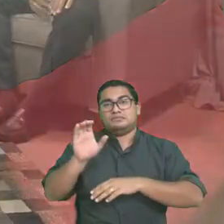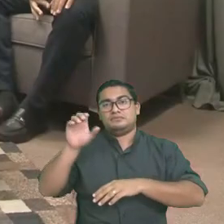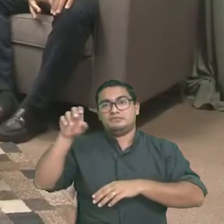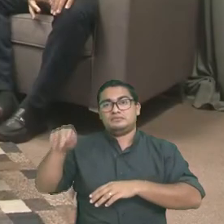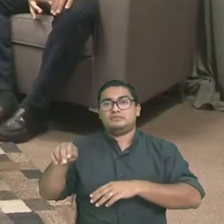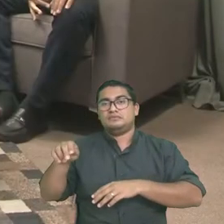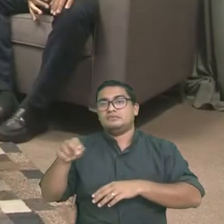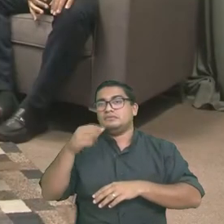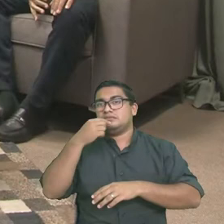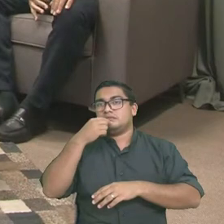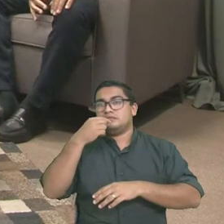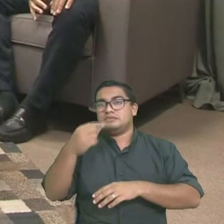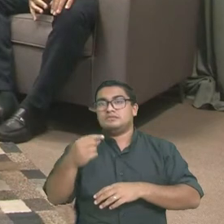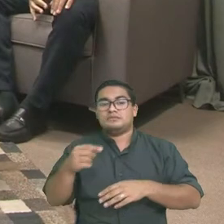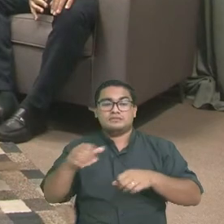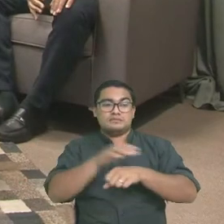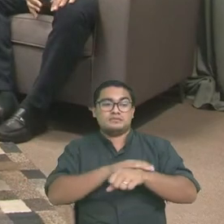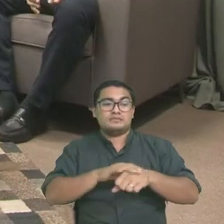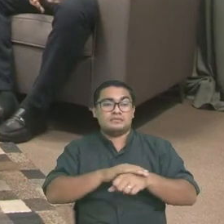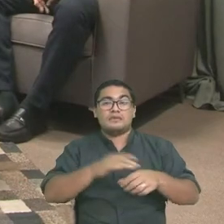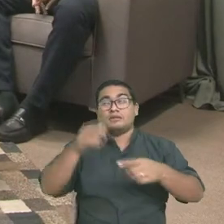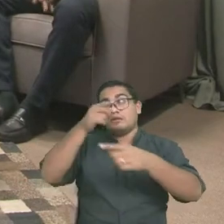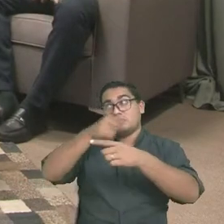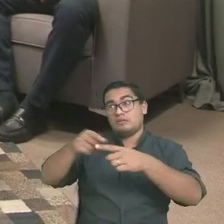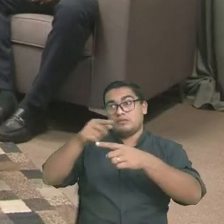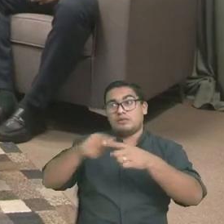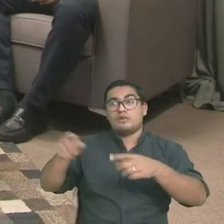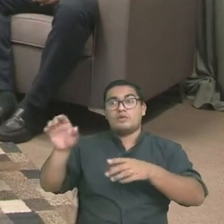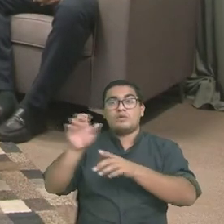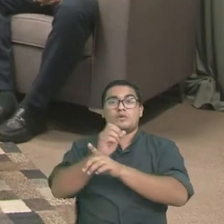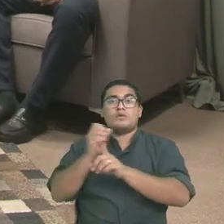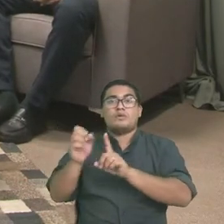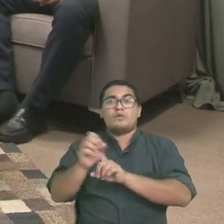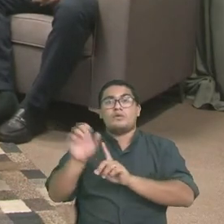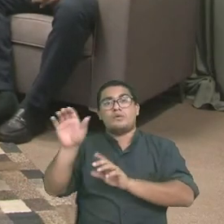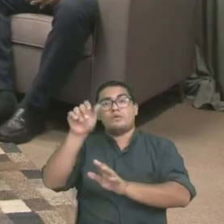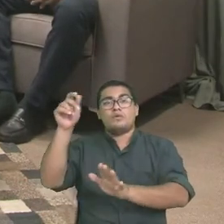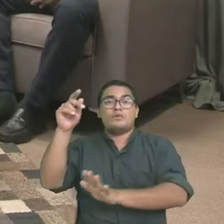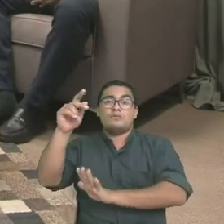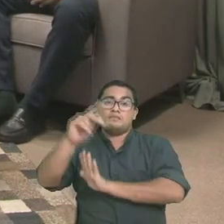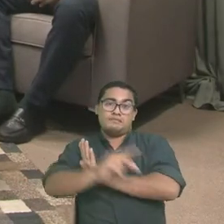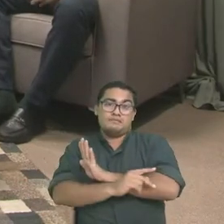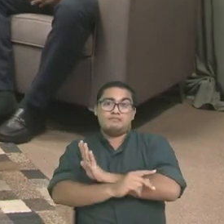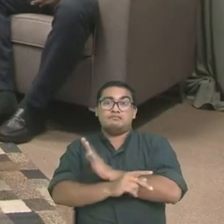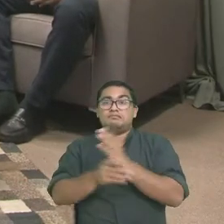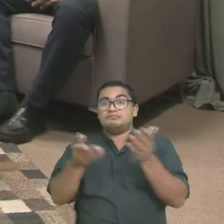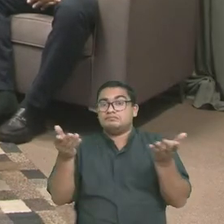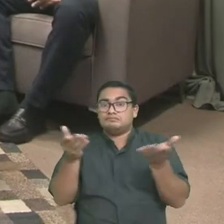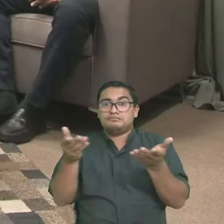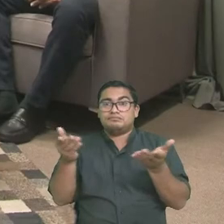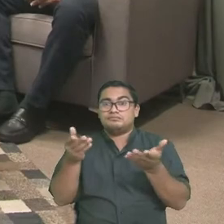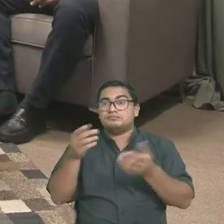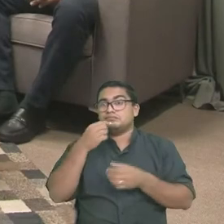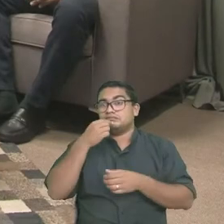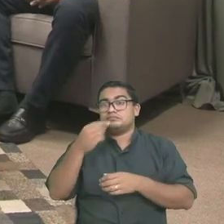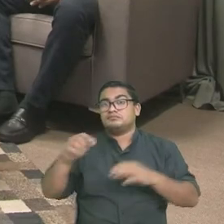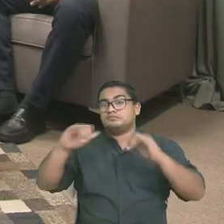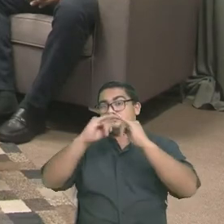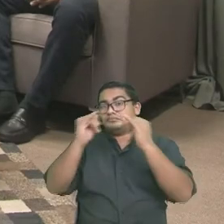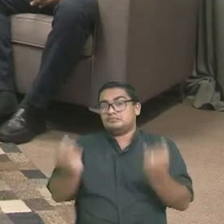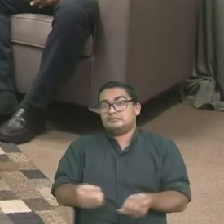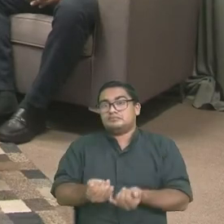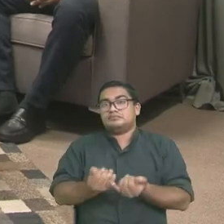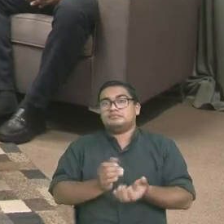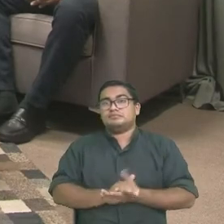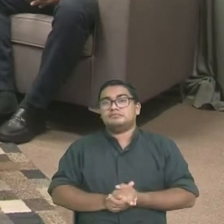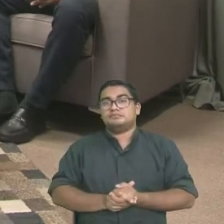no es el Banco Central el que certifica nuestra capacidad de pago, son organismos, agencias, firmas, calificadoras de riesgo, además internacionales, que